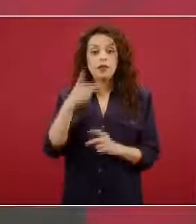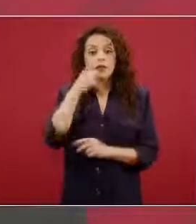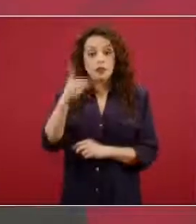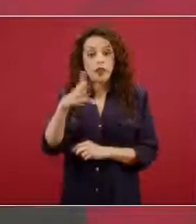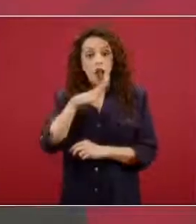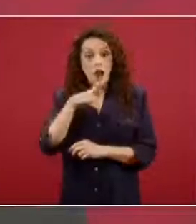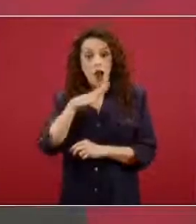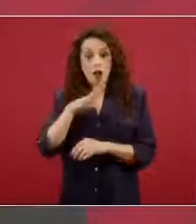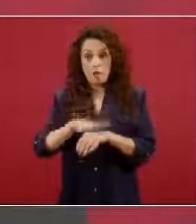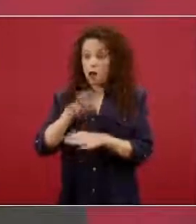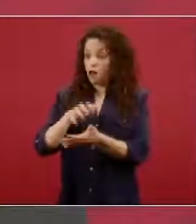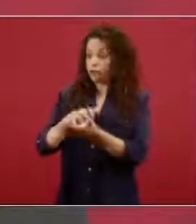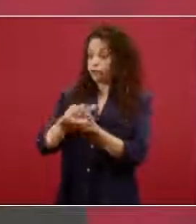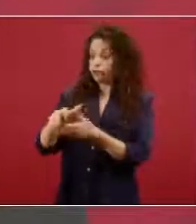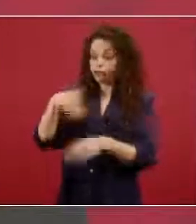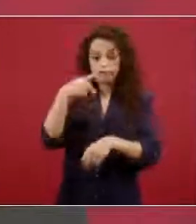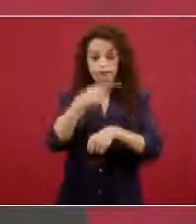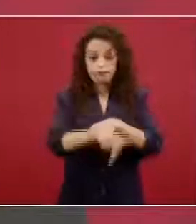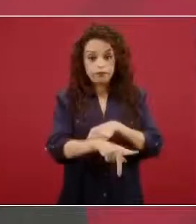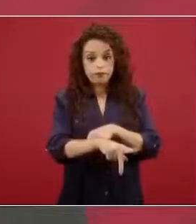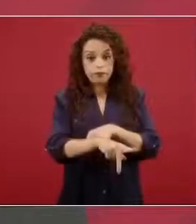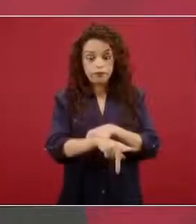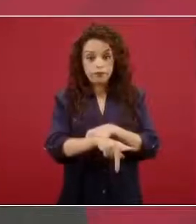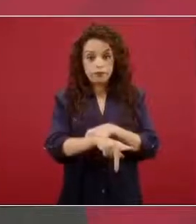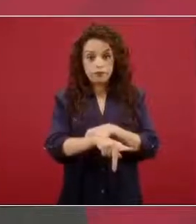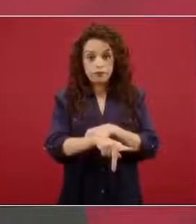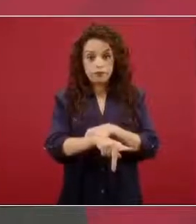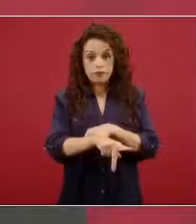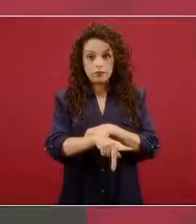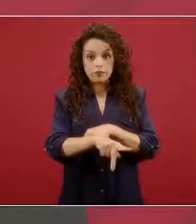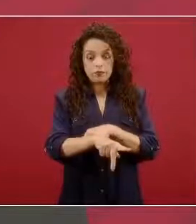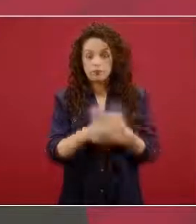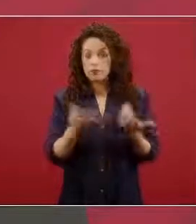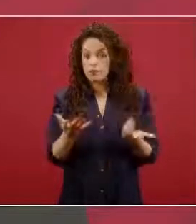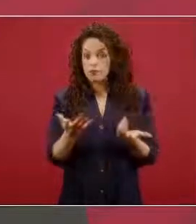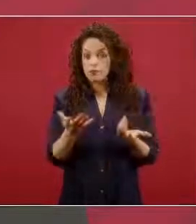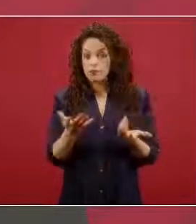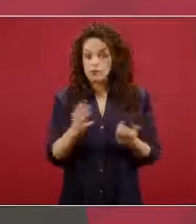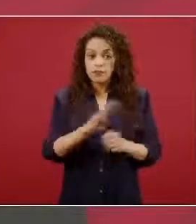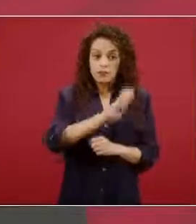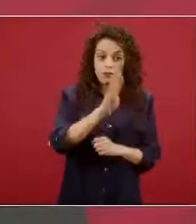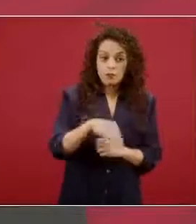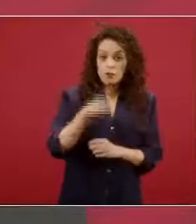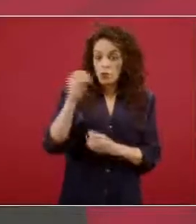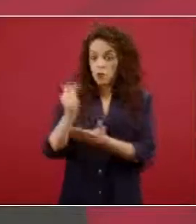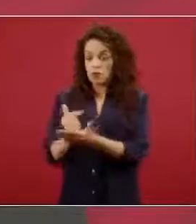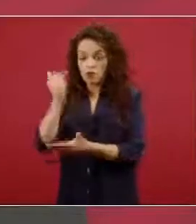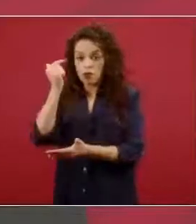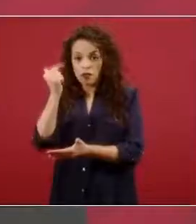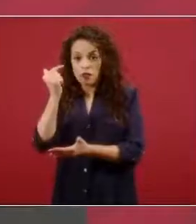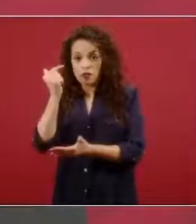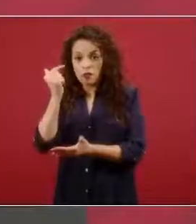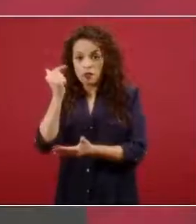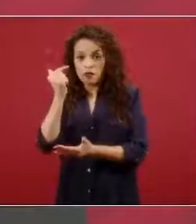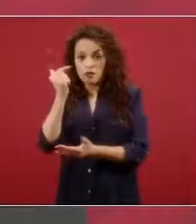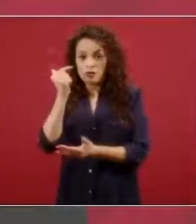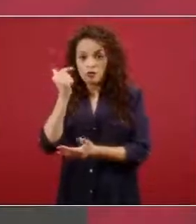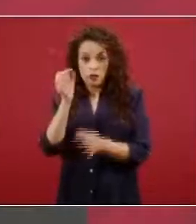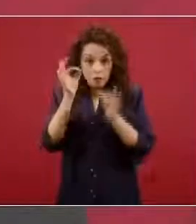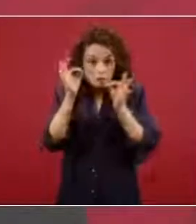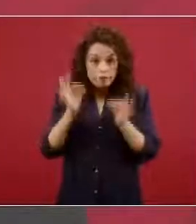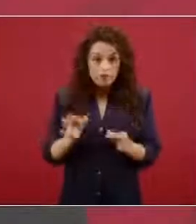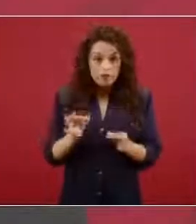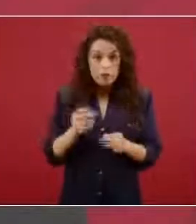riesgo o en la mortalidad o en la letalidad a una supuesta realidad de que no